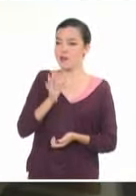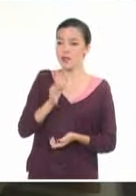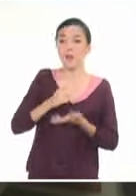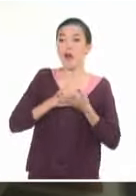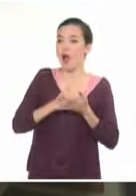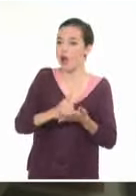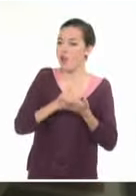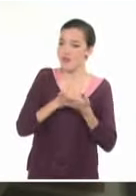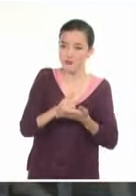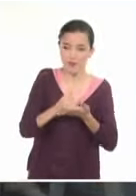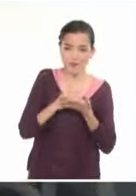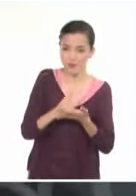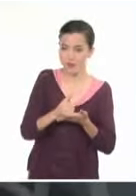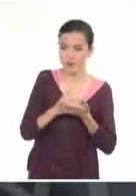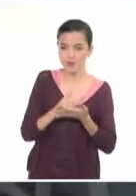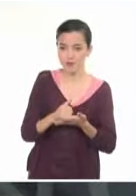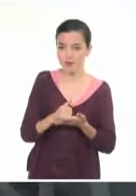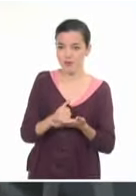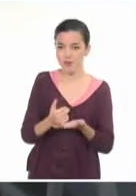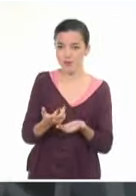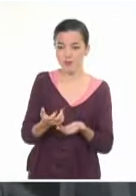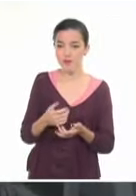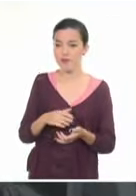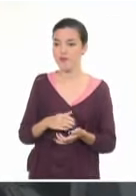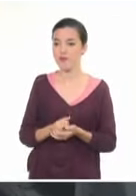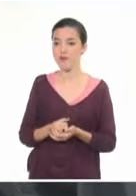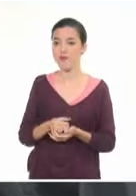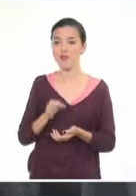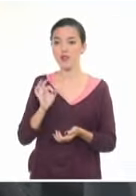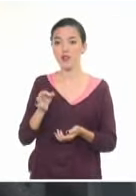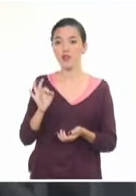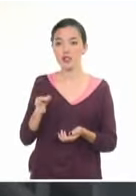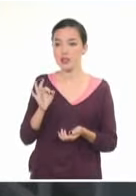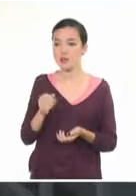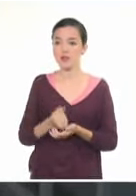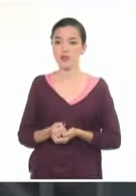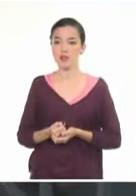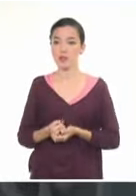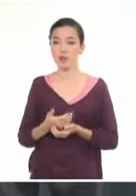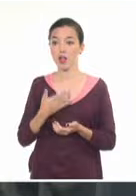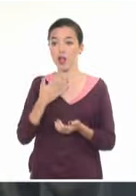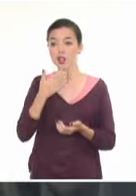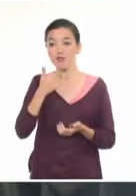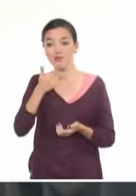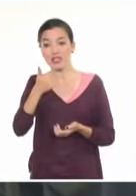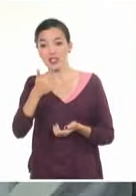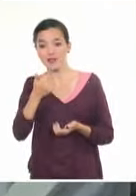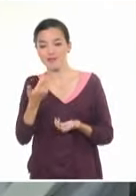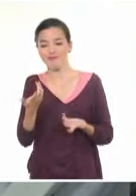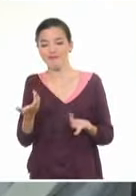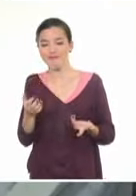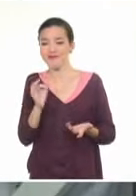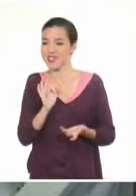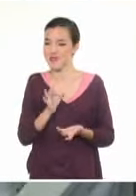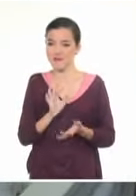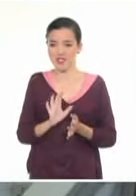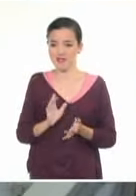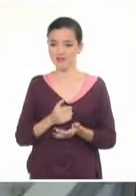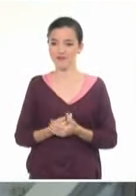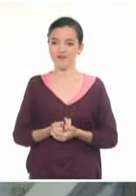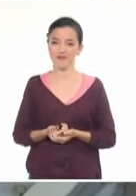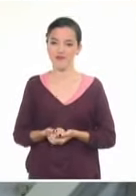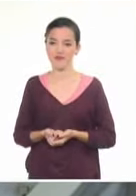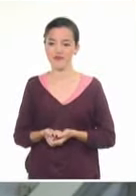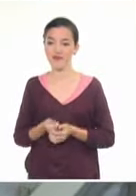que siempre las puertas de la vida se le abrían, porque hacer el bien venía. Un proyecto que da alas y sobre todo permite